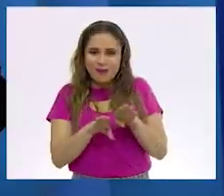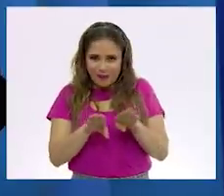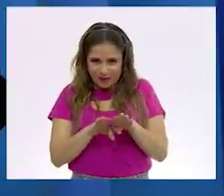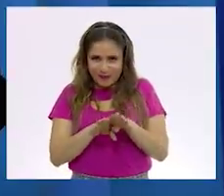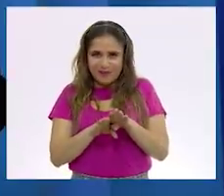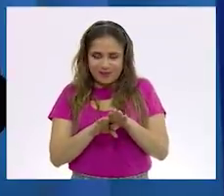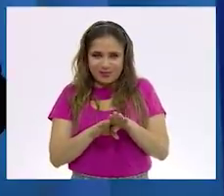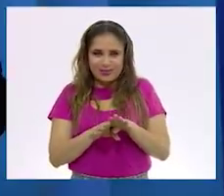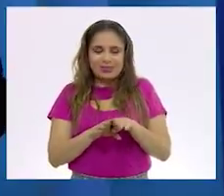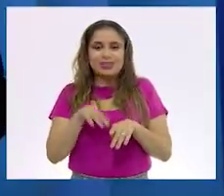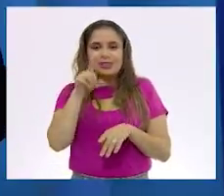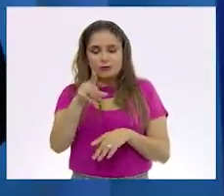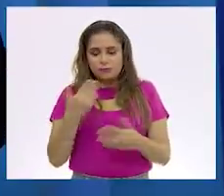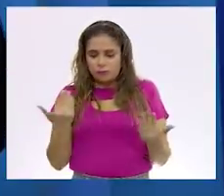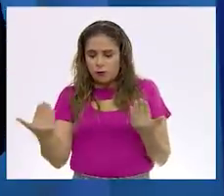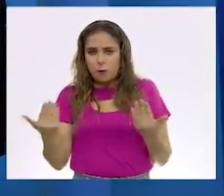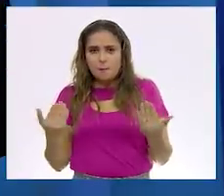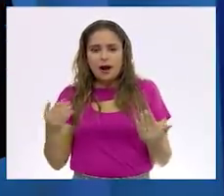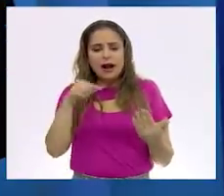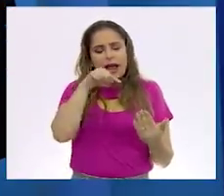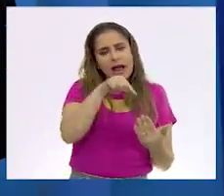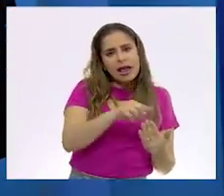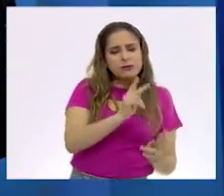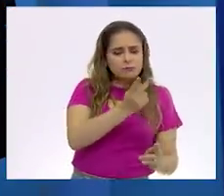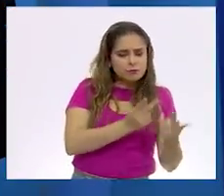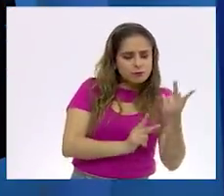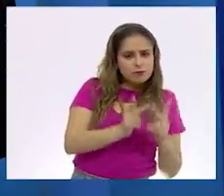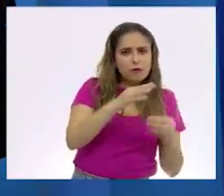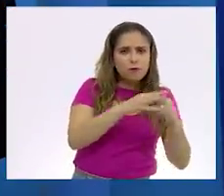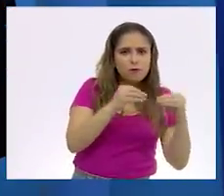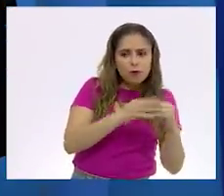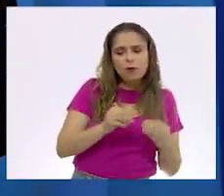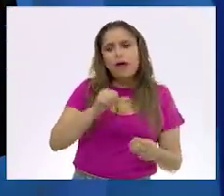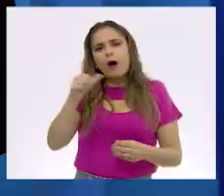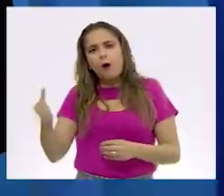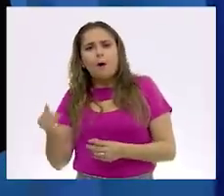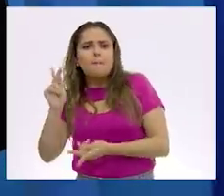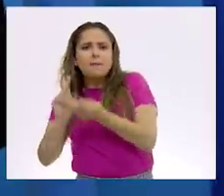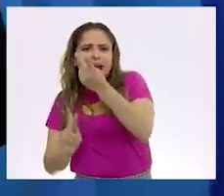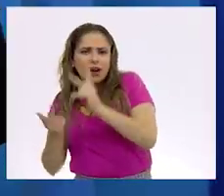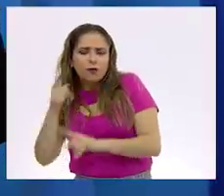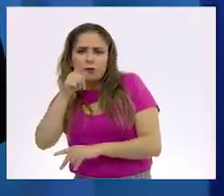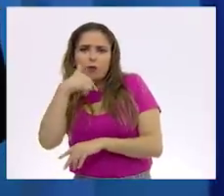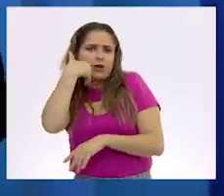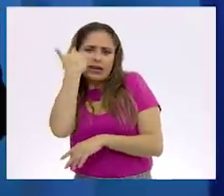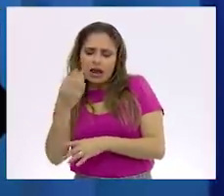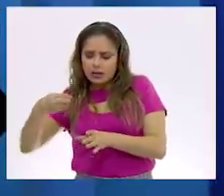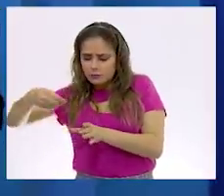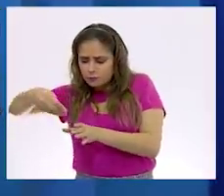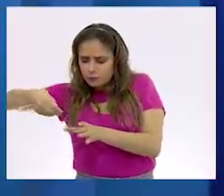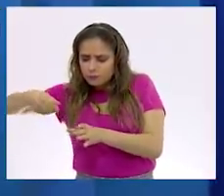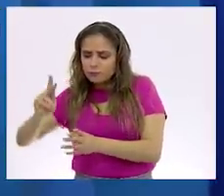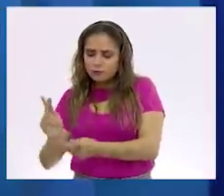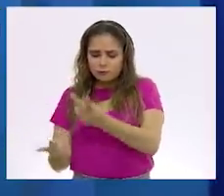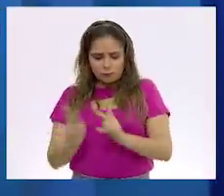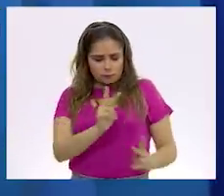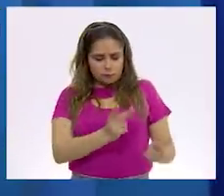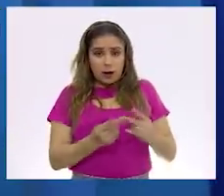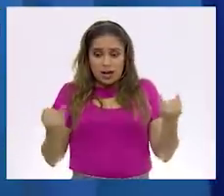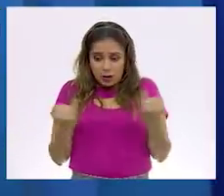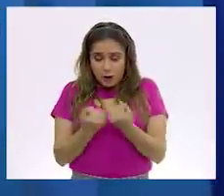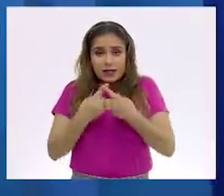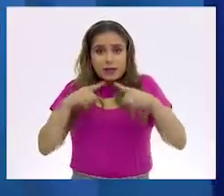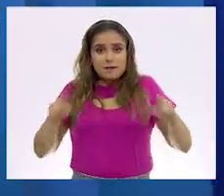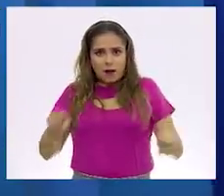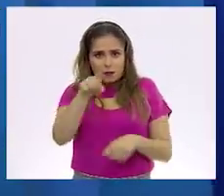y compare las dos formas de reproducción. Con suerte, dentro de algún tiempo podrás cosechar algún